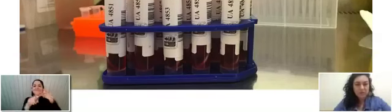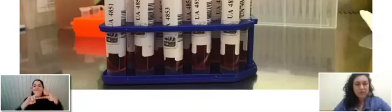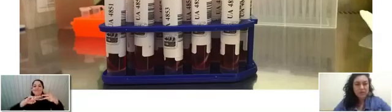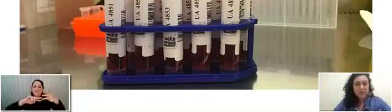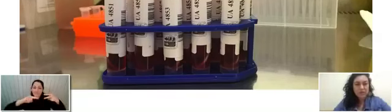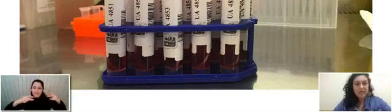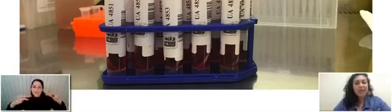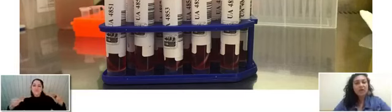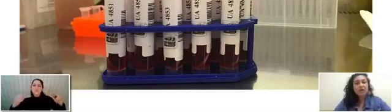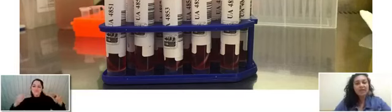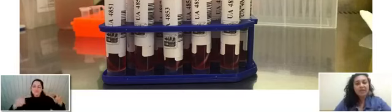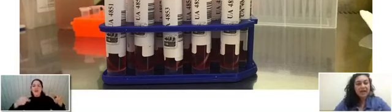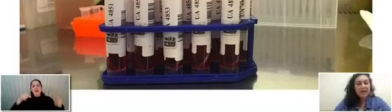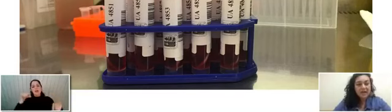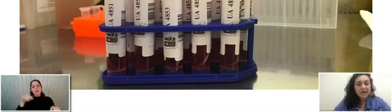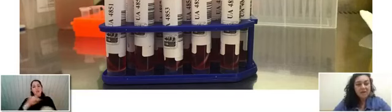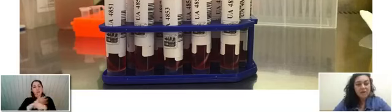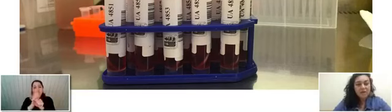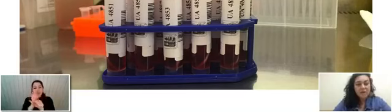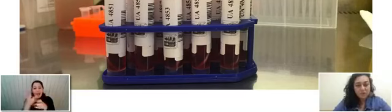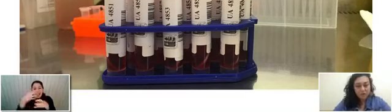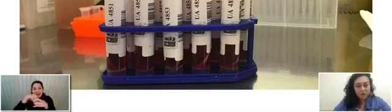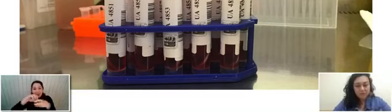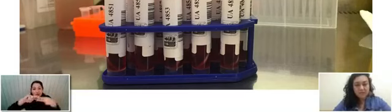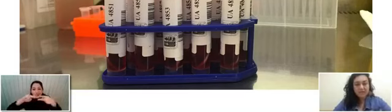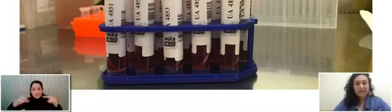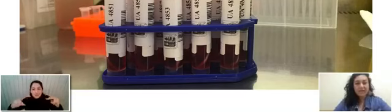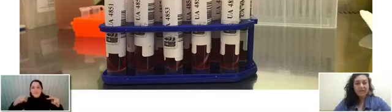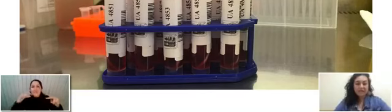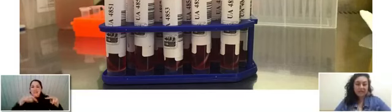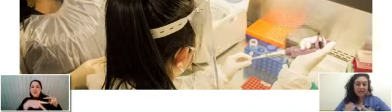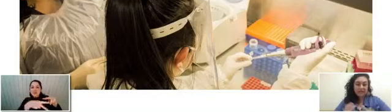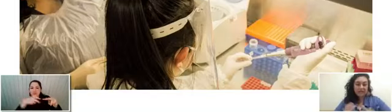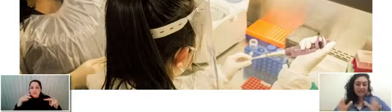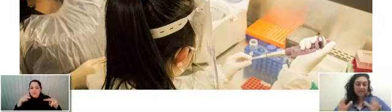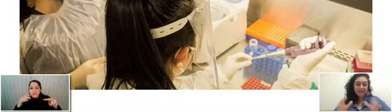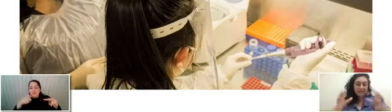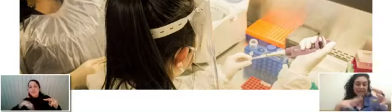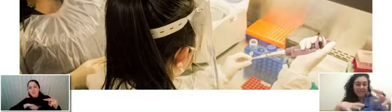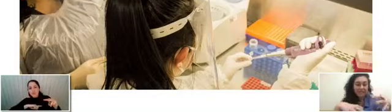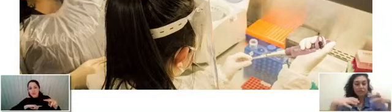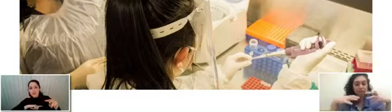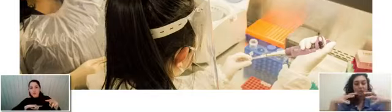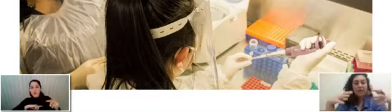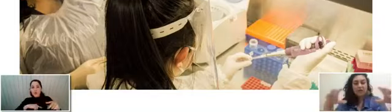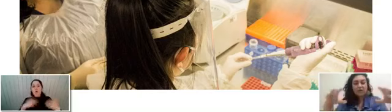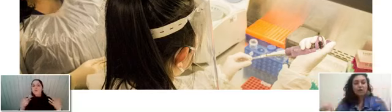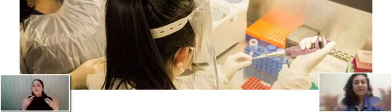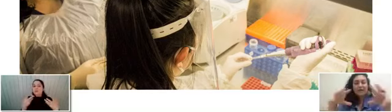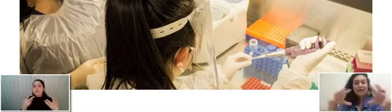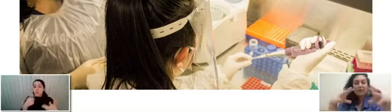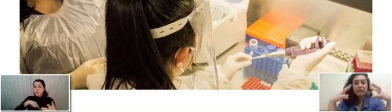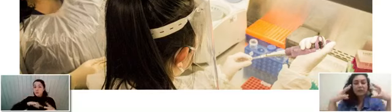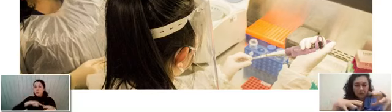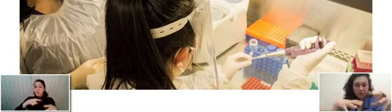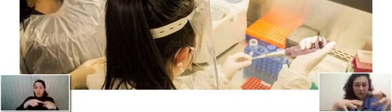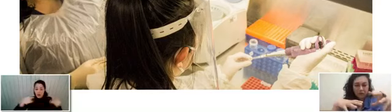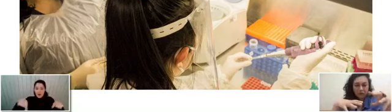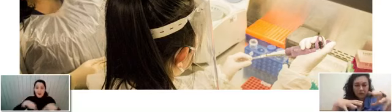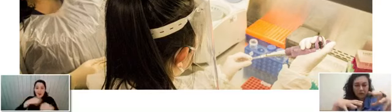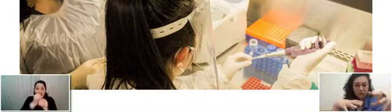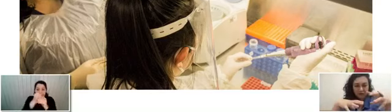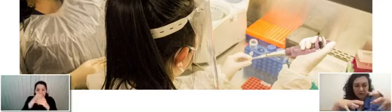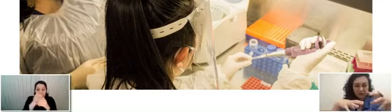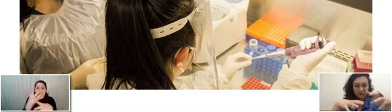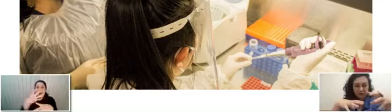virus. Lo que llega al laboratorio, físicamente nosotros somos un laboratorio que estamos dentro de la Universidad